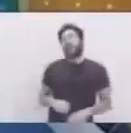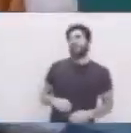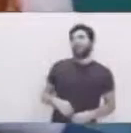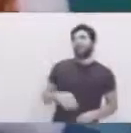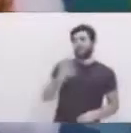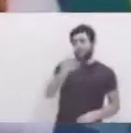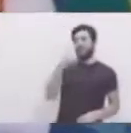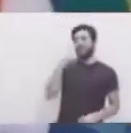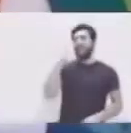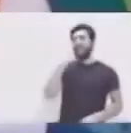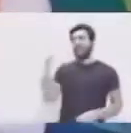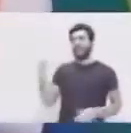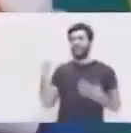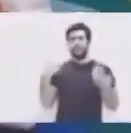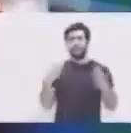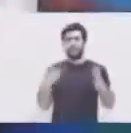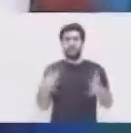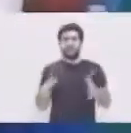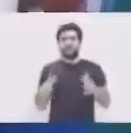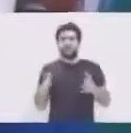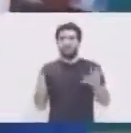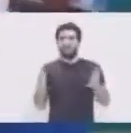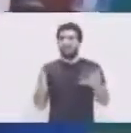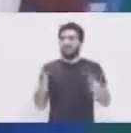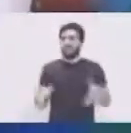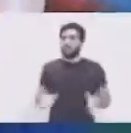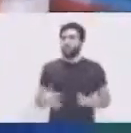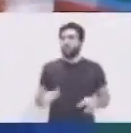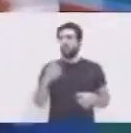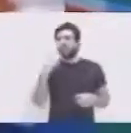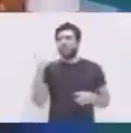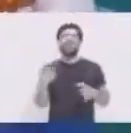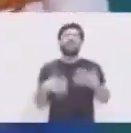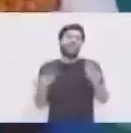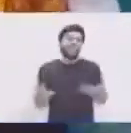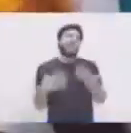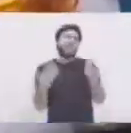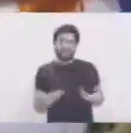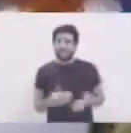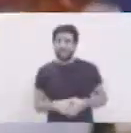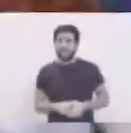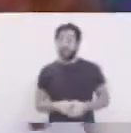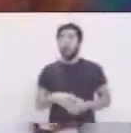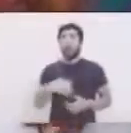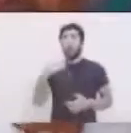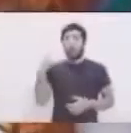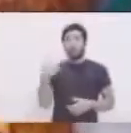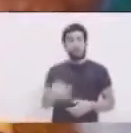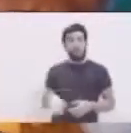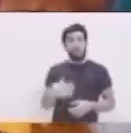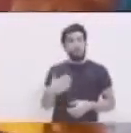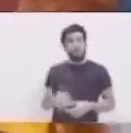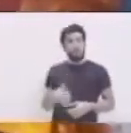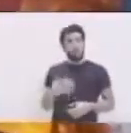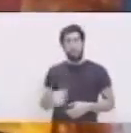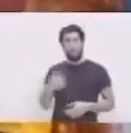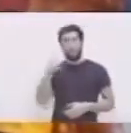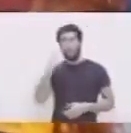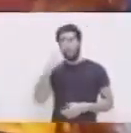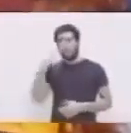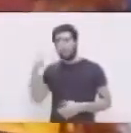ver. Miren, miren, ¿qué hay allí? ¿Qué hay? ¿Qué hay? ¡Oh! ¿Qué